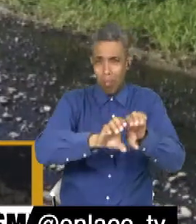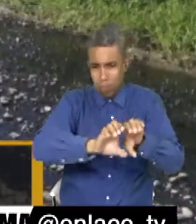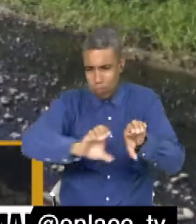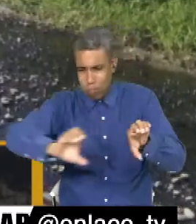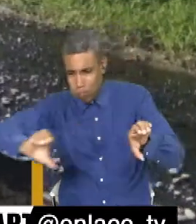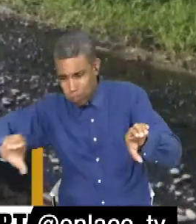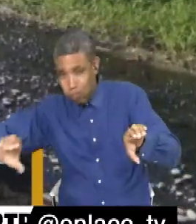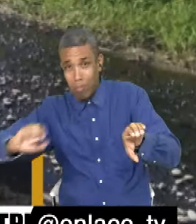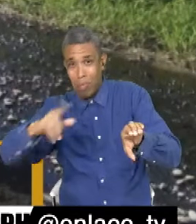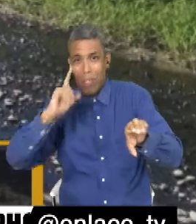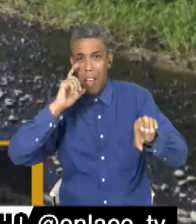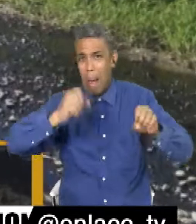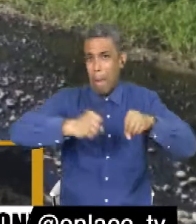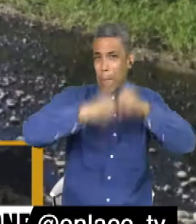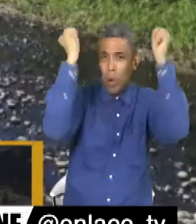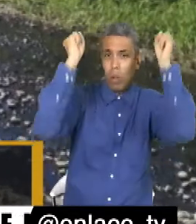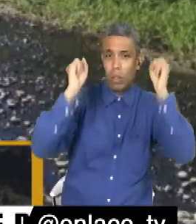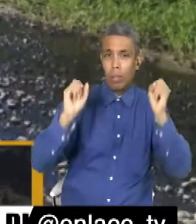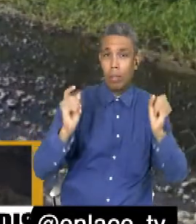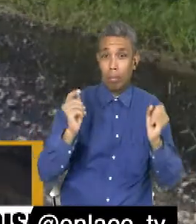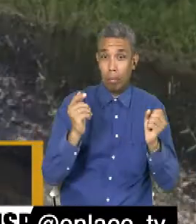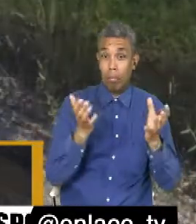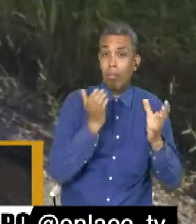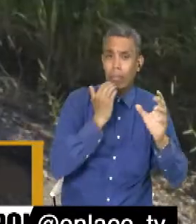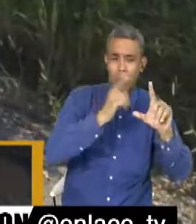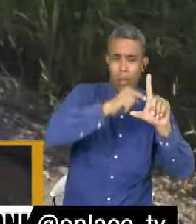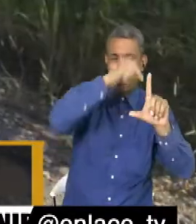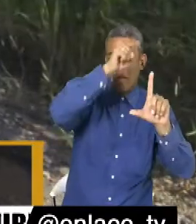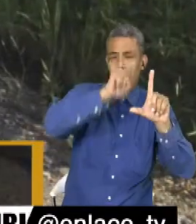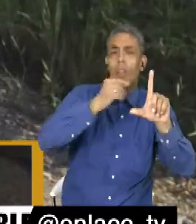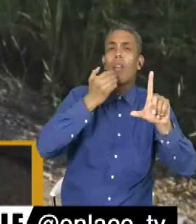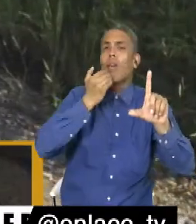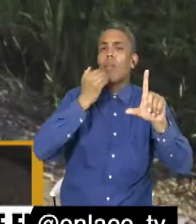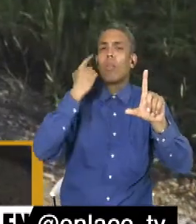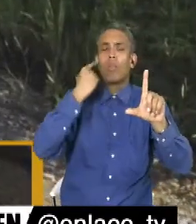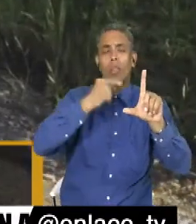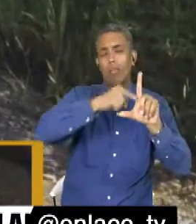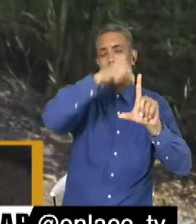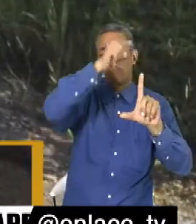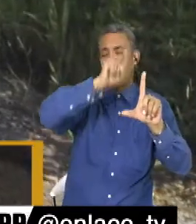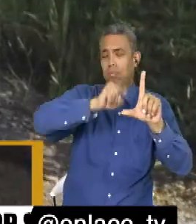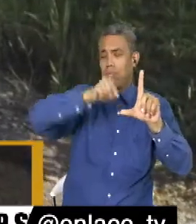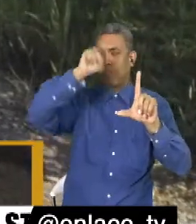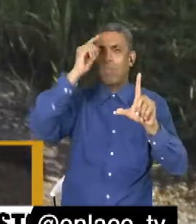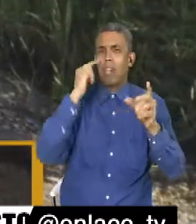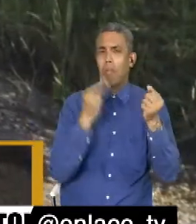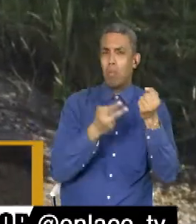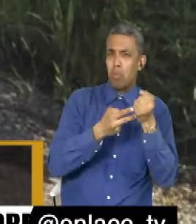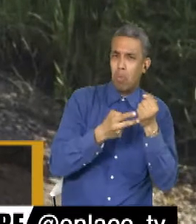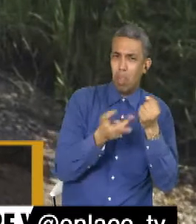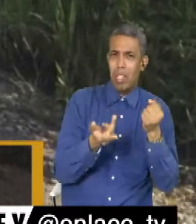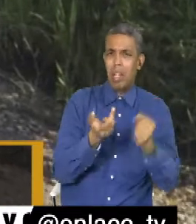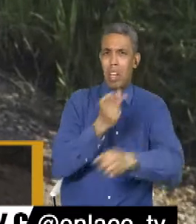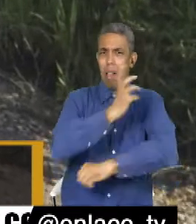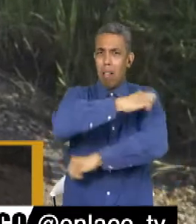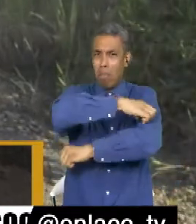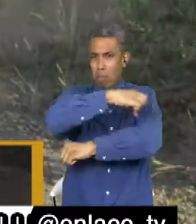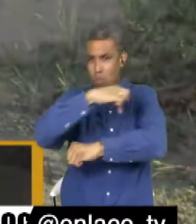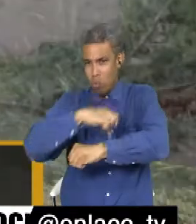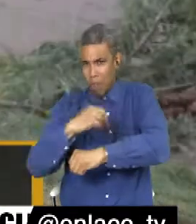que estamos hoy dejando de producir lo que producen gerencias como el Huila, más que el Putumayo, más